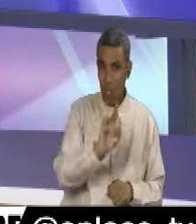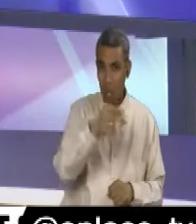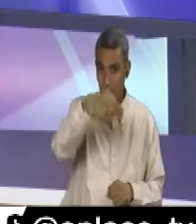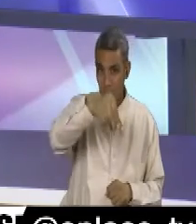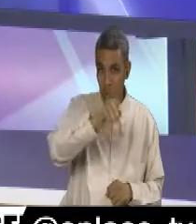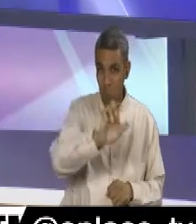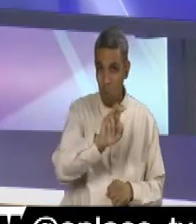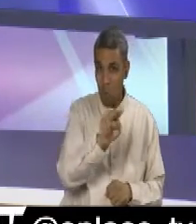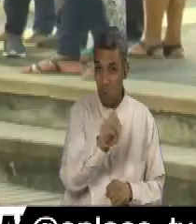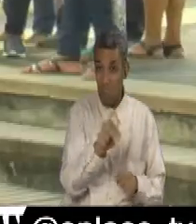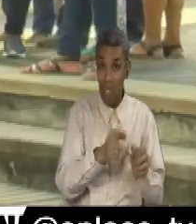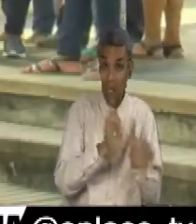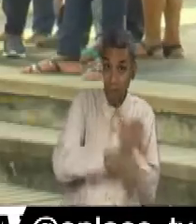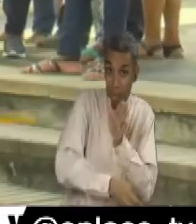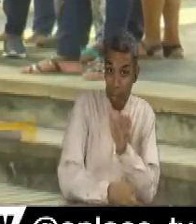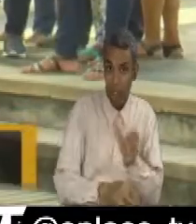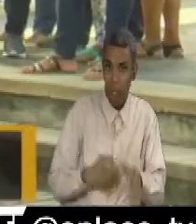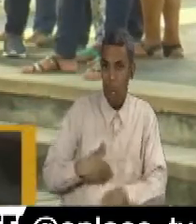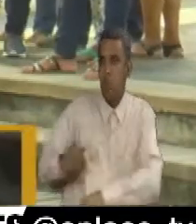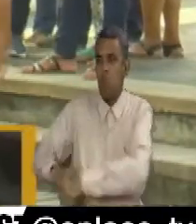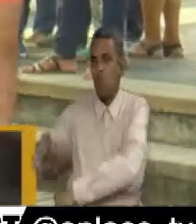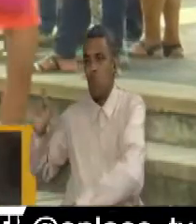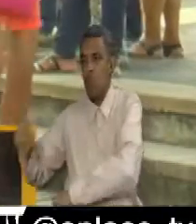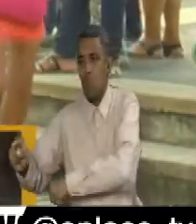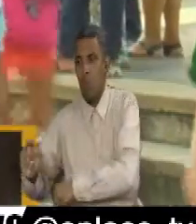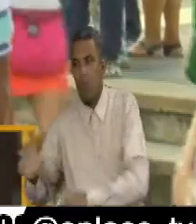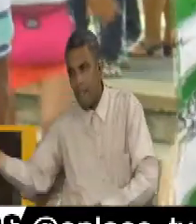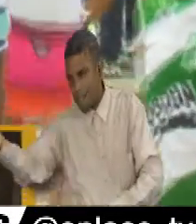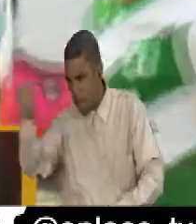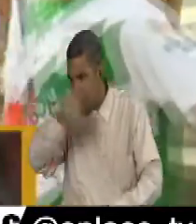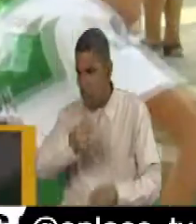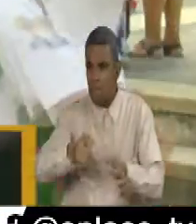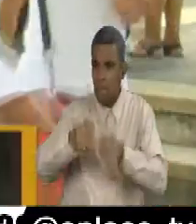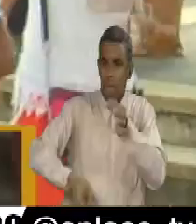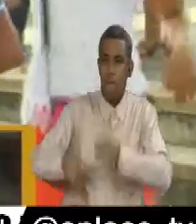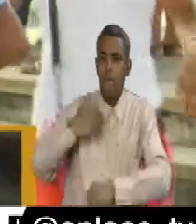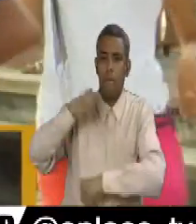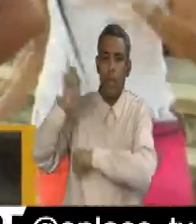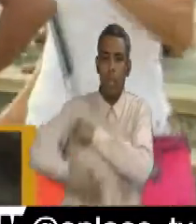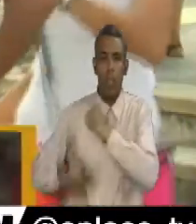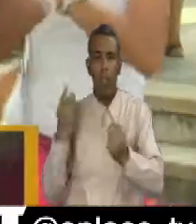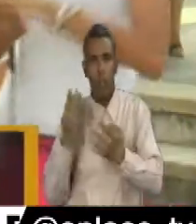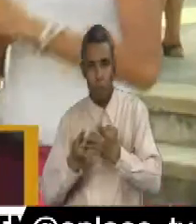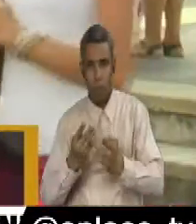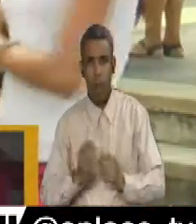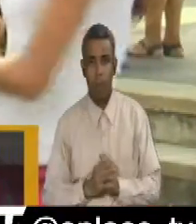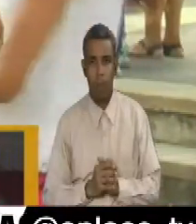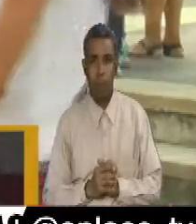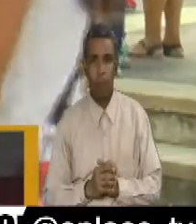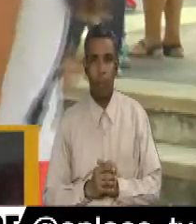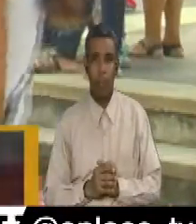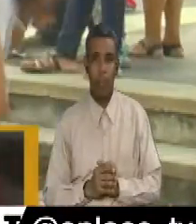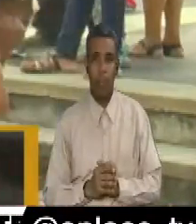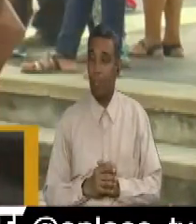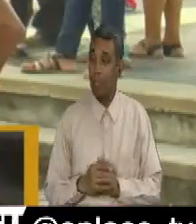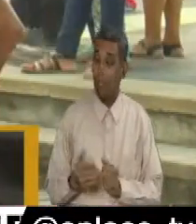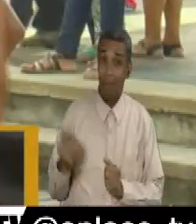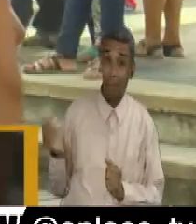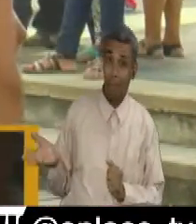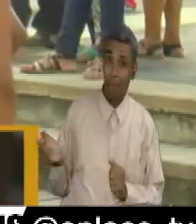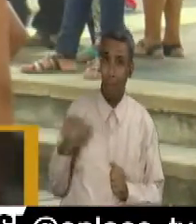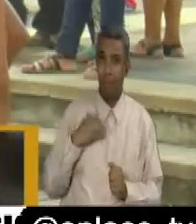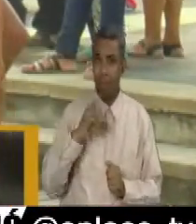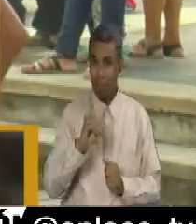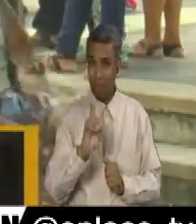hecho. Buenas tardes, pues en toda una fiesta se convirtió precisamente entre familiares, amigos y conocidos de David